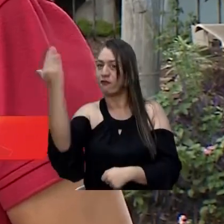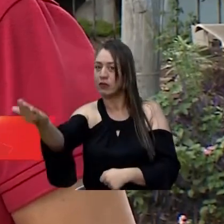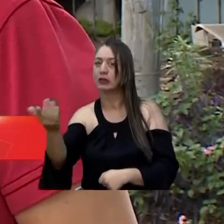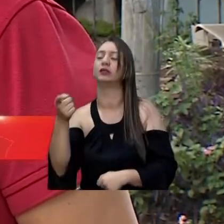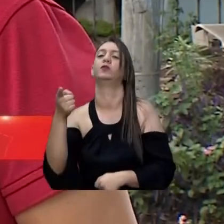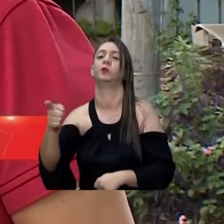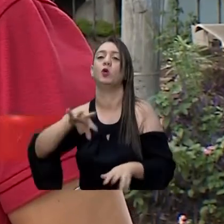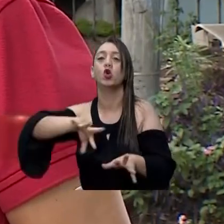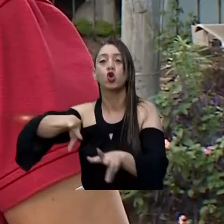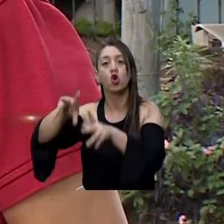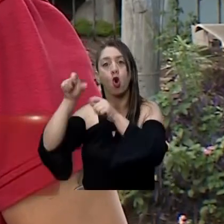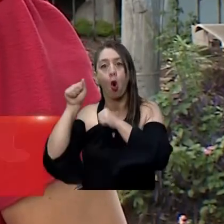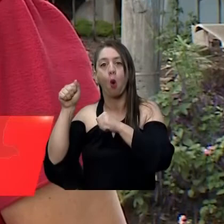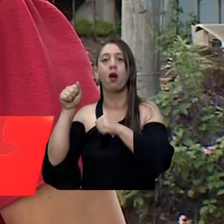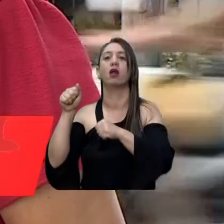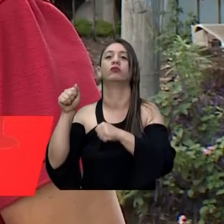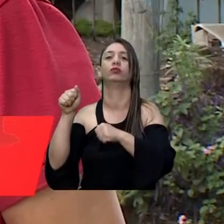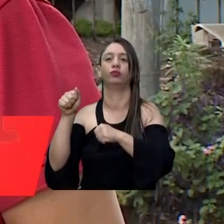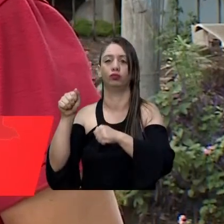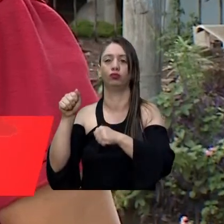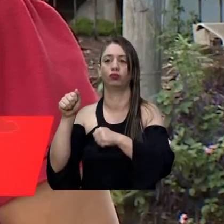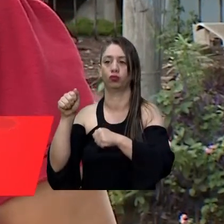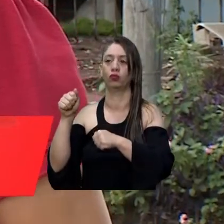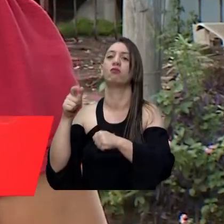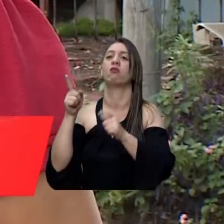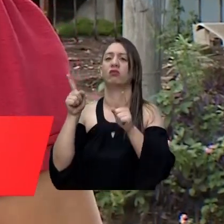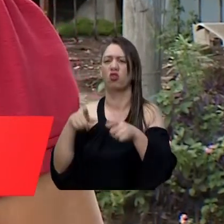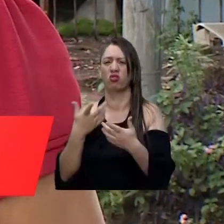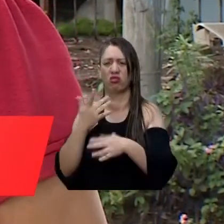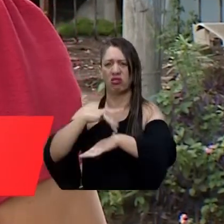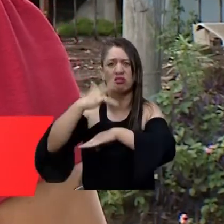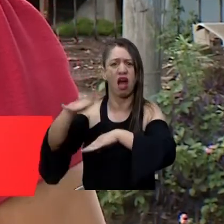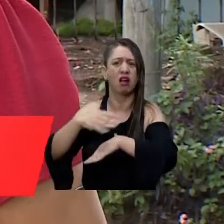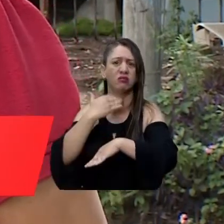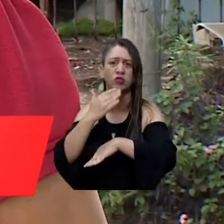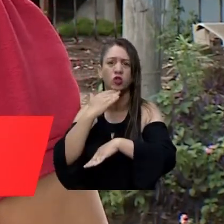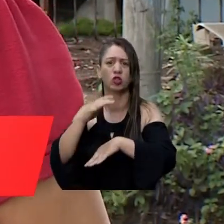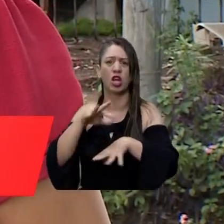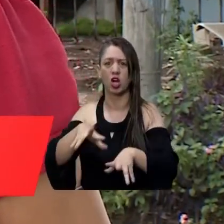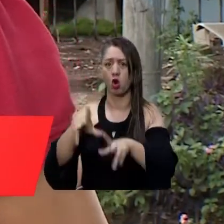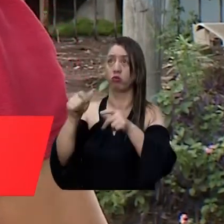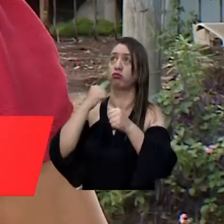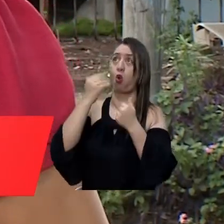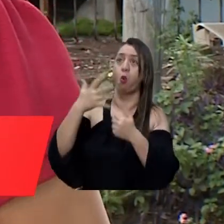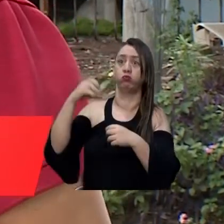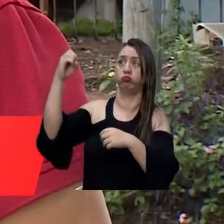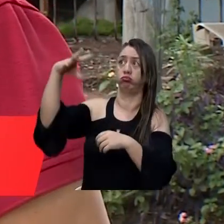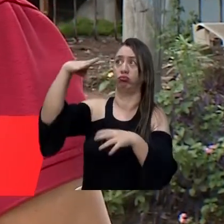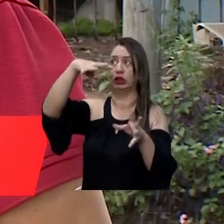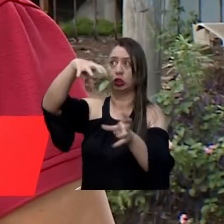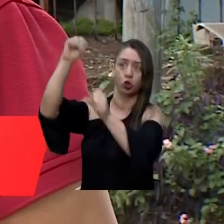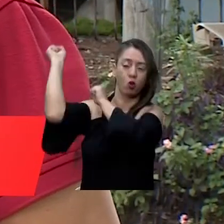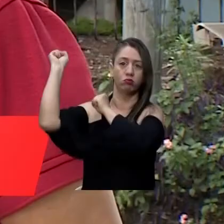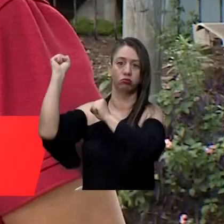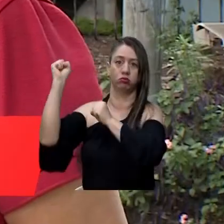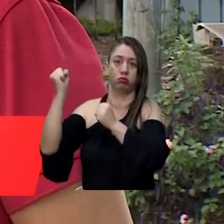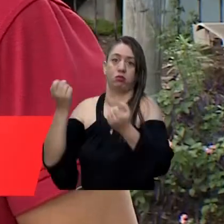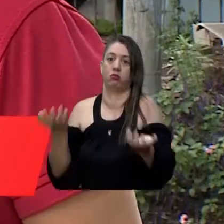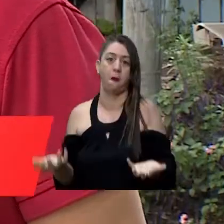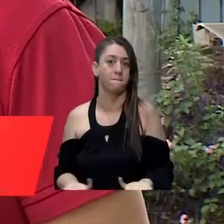se robaron un reflector. Tarde de la noche, no sabemos cómo hicieron, y se lo arrancaron y se lo